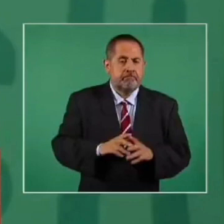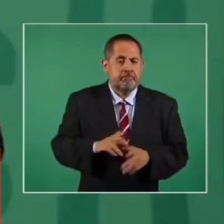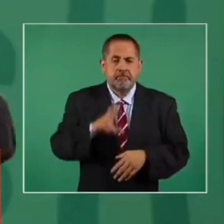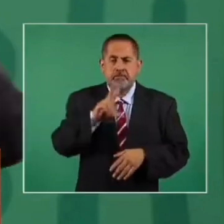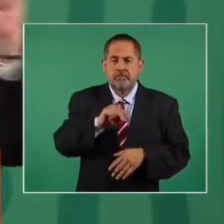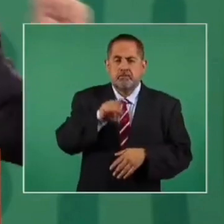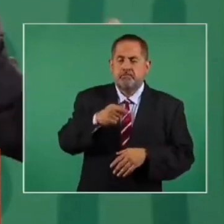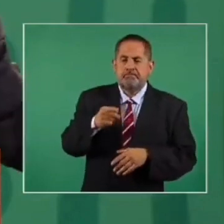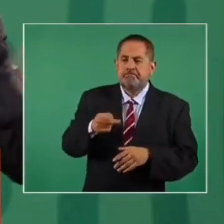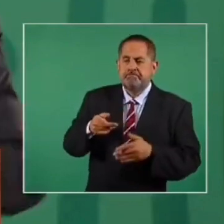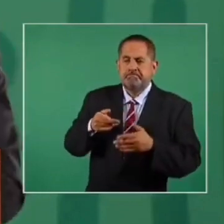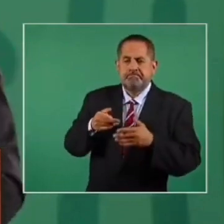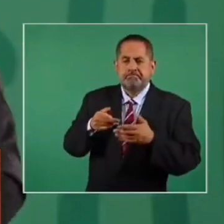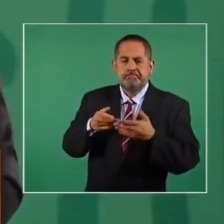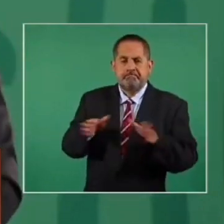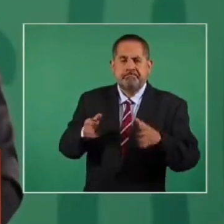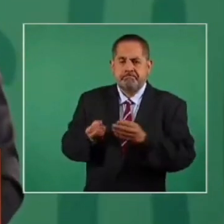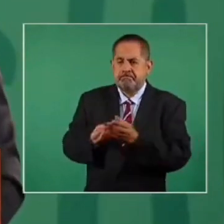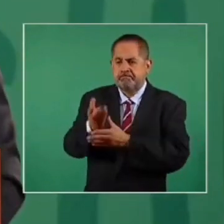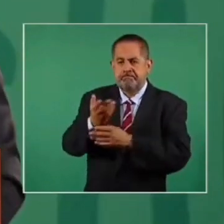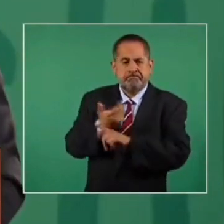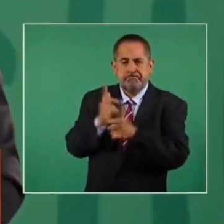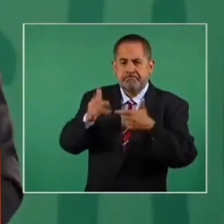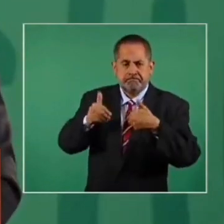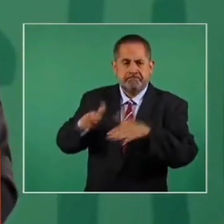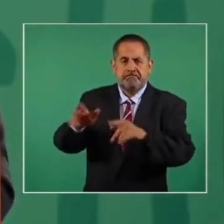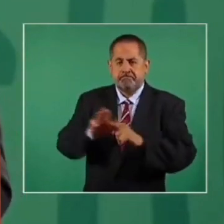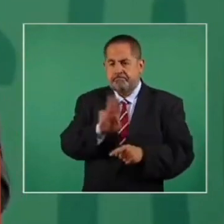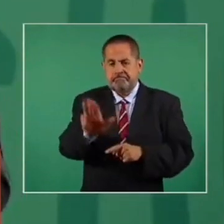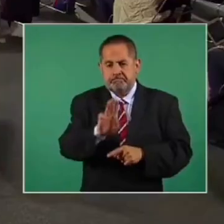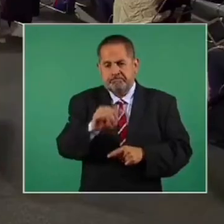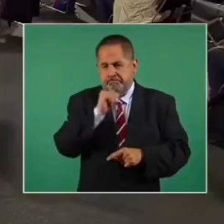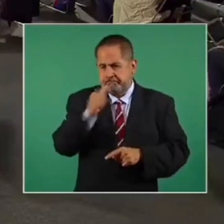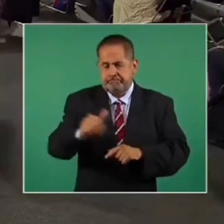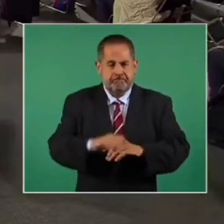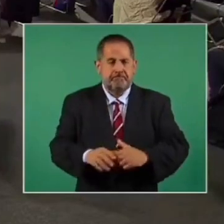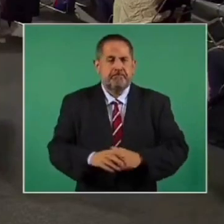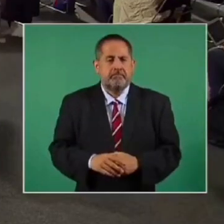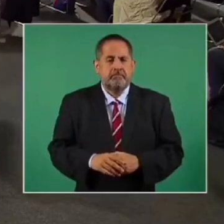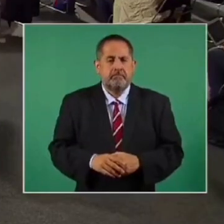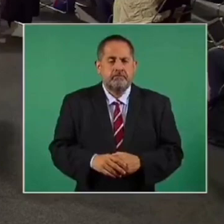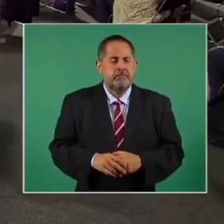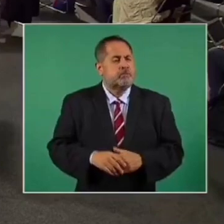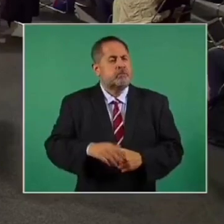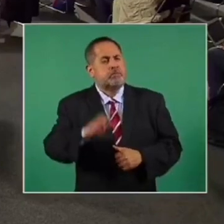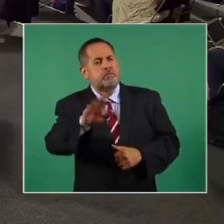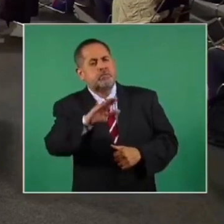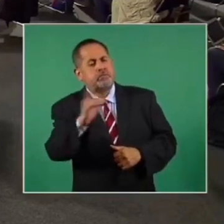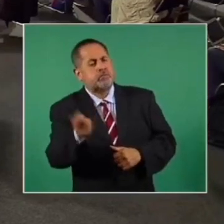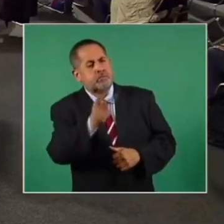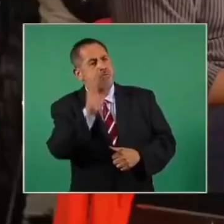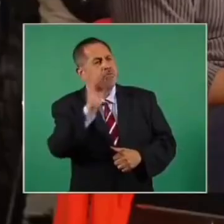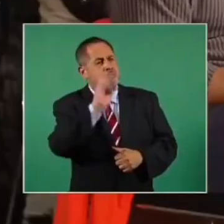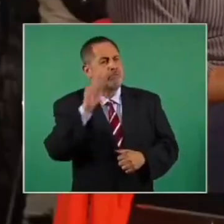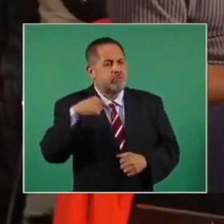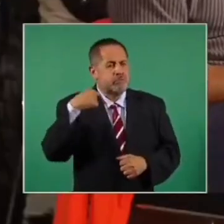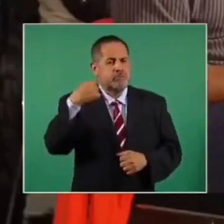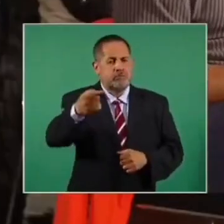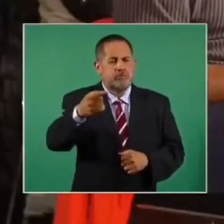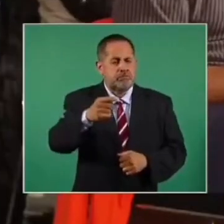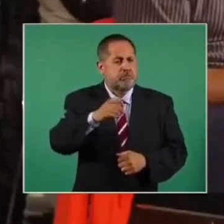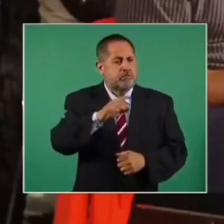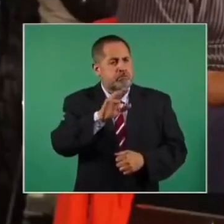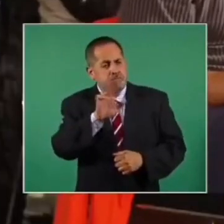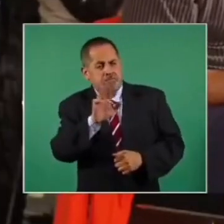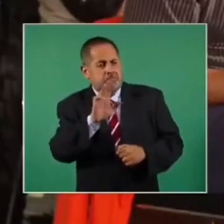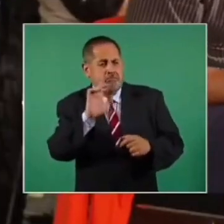ser deportado hacia México el miércoles. Y en caso de que hubiera esta liberación o deportación, ¿hay